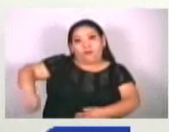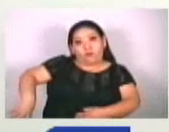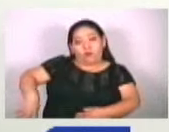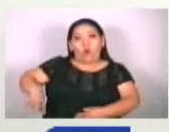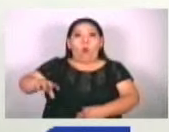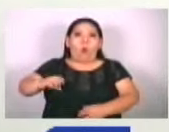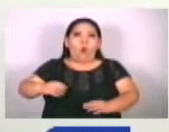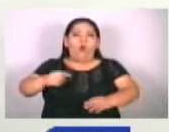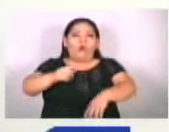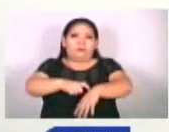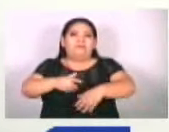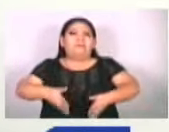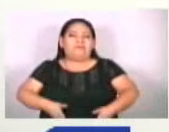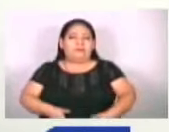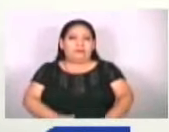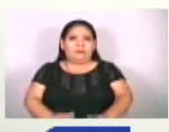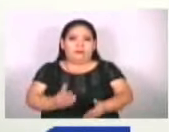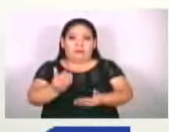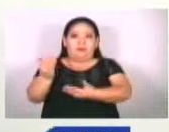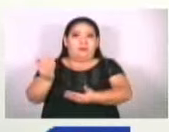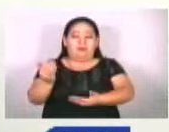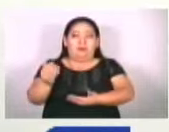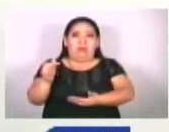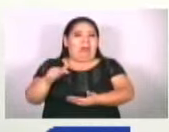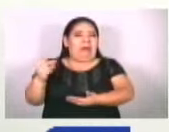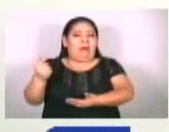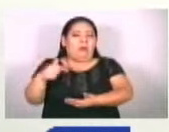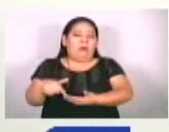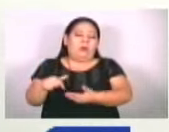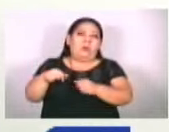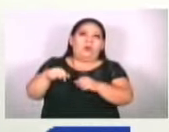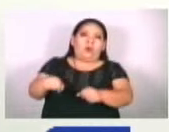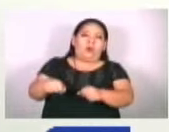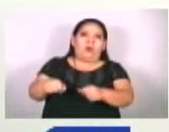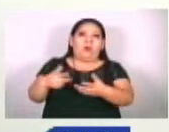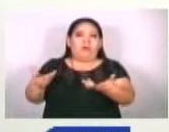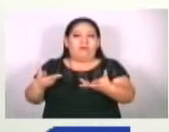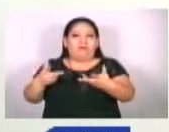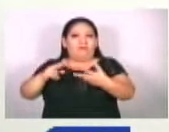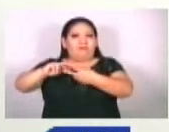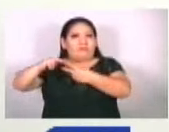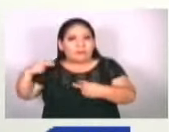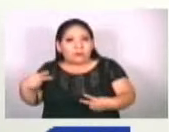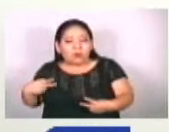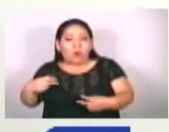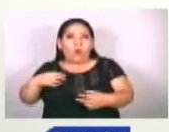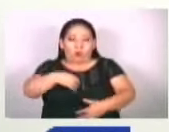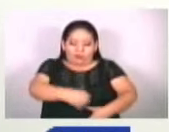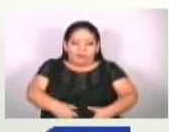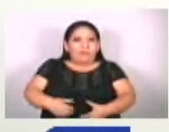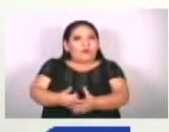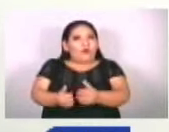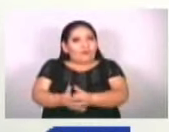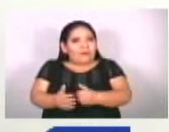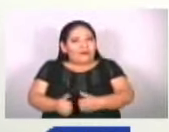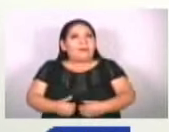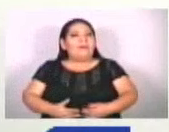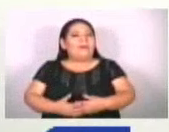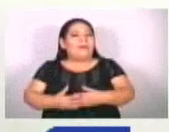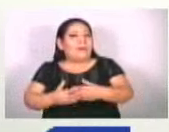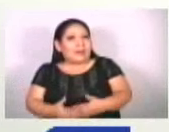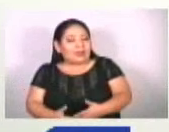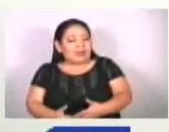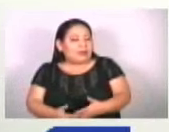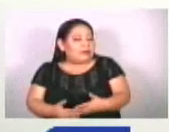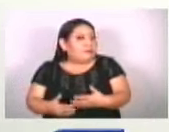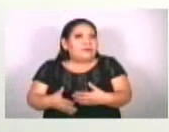que llegó a tiempo y que falleció por alguna malformación cromosómica, por una asfixia perinatal, por la causa que realmente